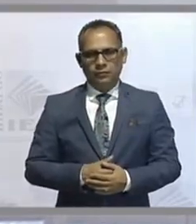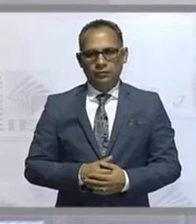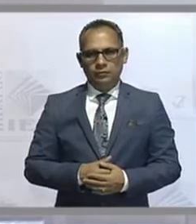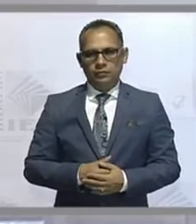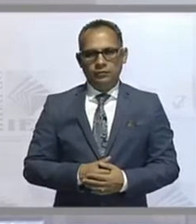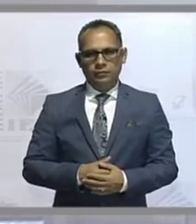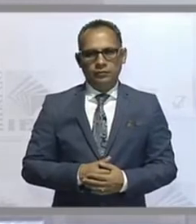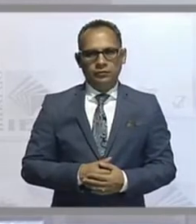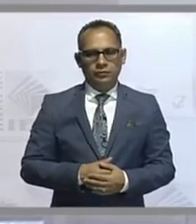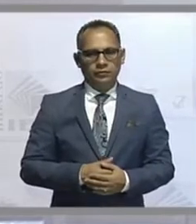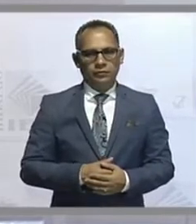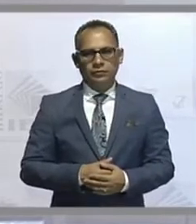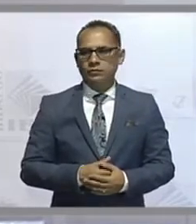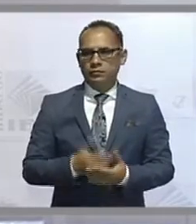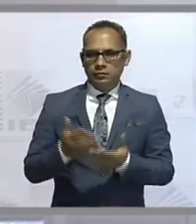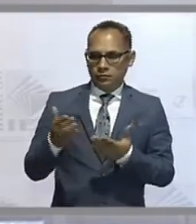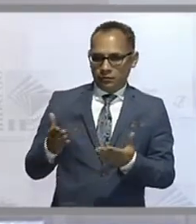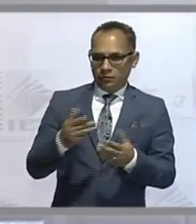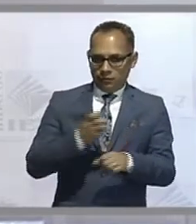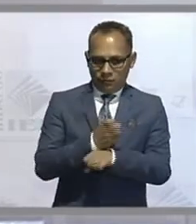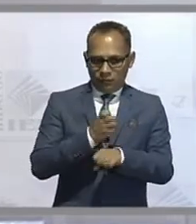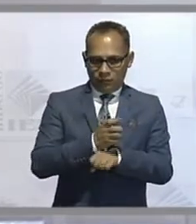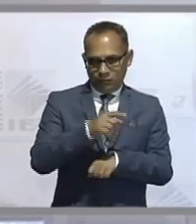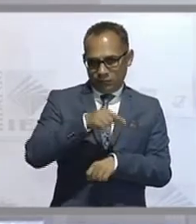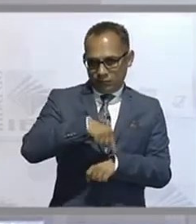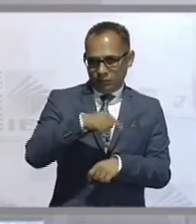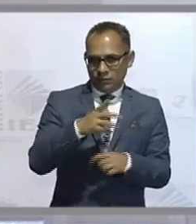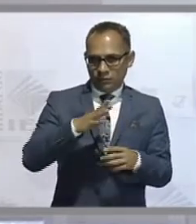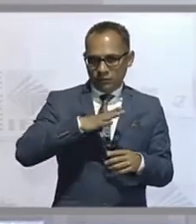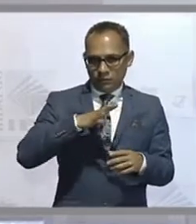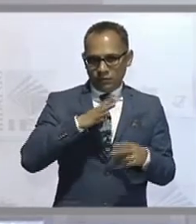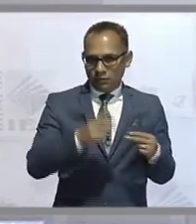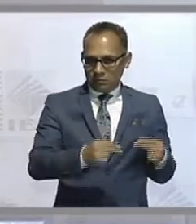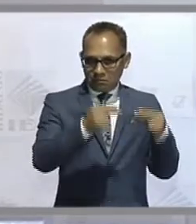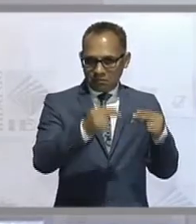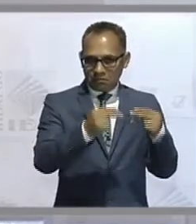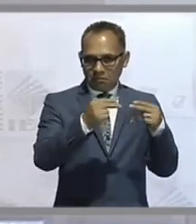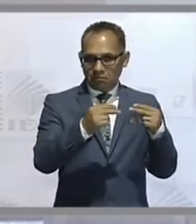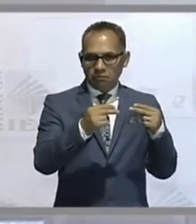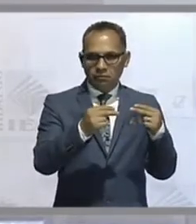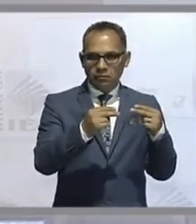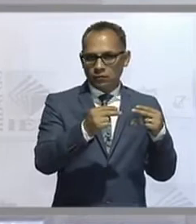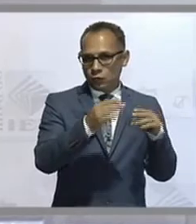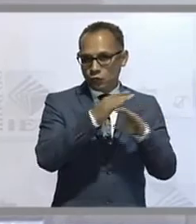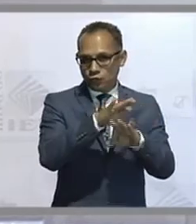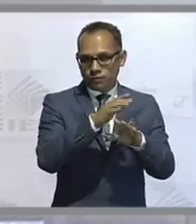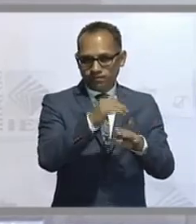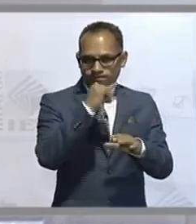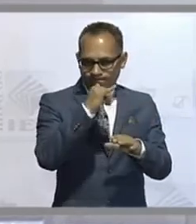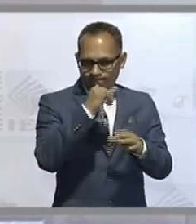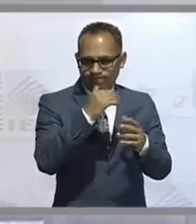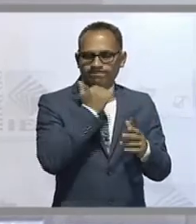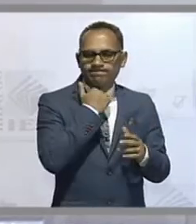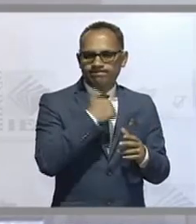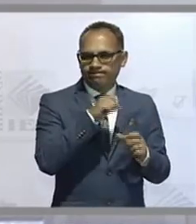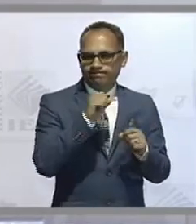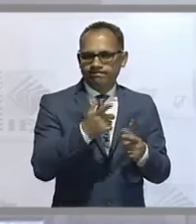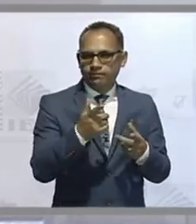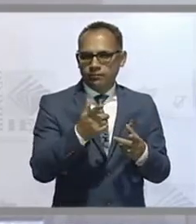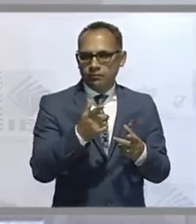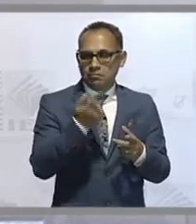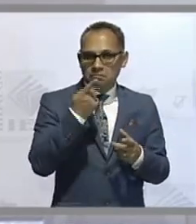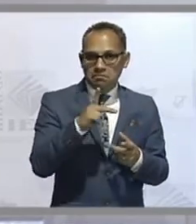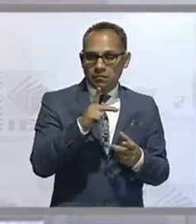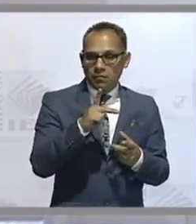candidato en el estado existen diversos establecimientos o lugares para ingerir bebidas alcohólicas pero son casi nulos e